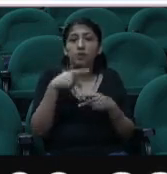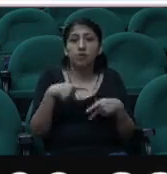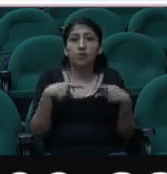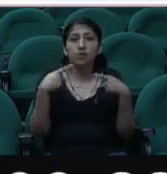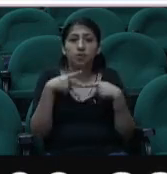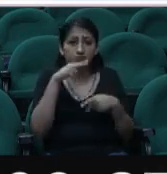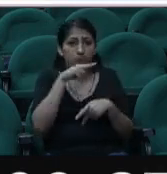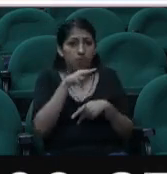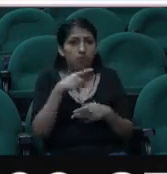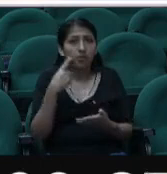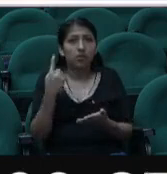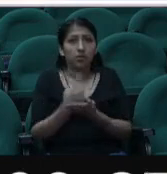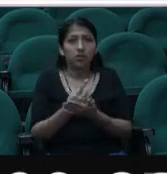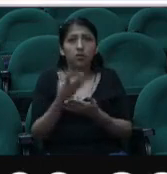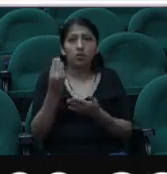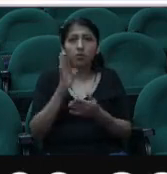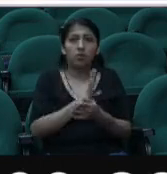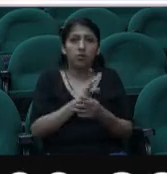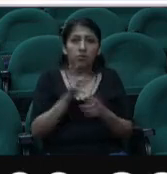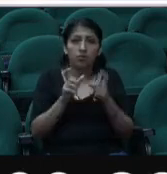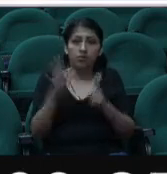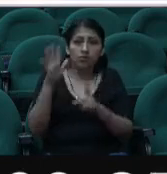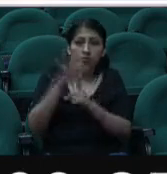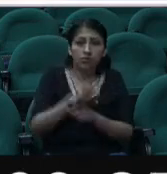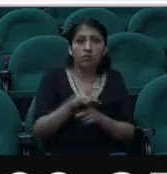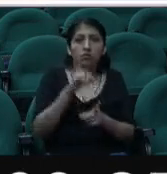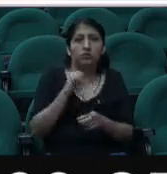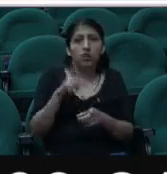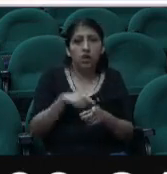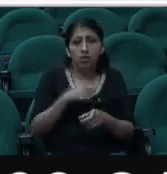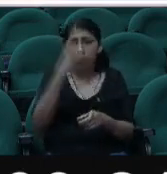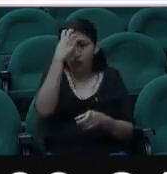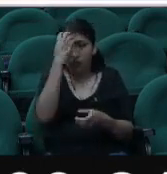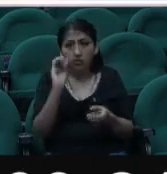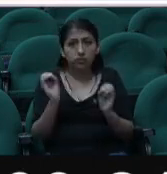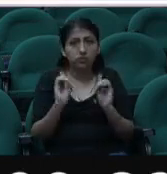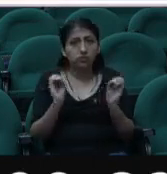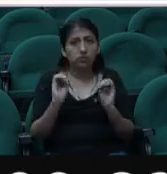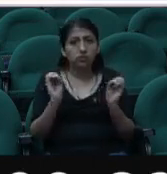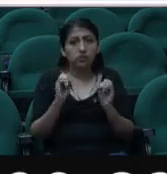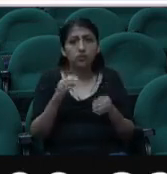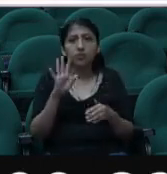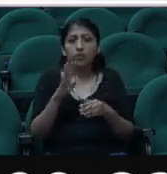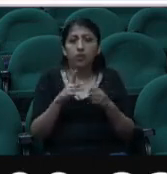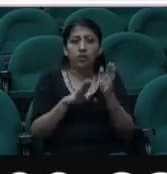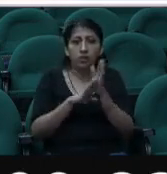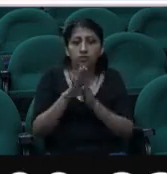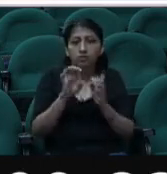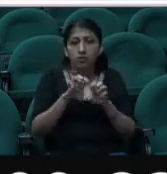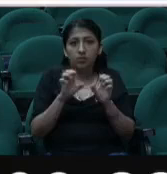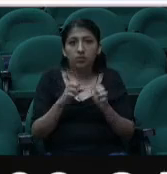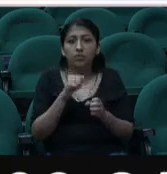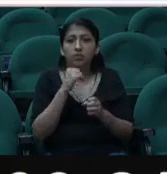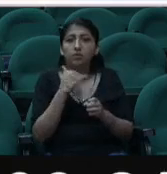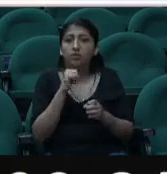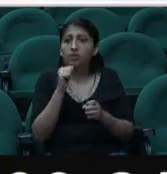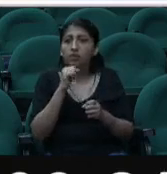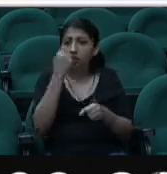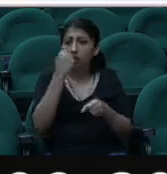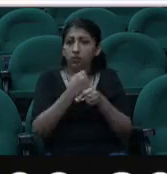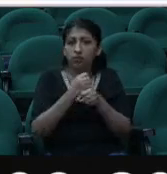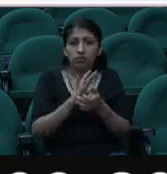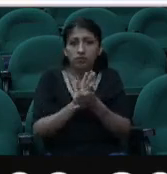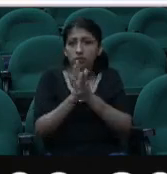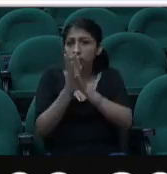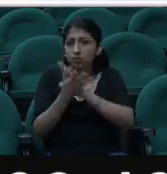realidad las injusticias las desmejoras en salud en educación en productividad la desigualdad la falta de empleo